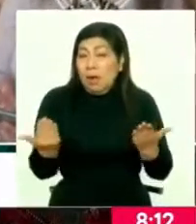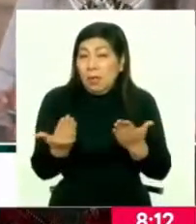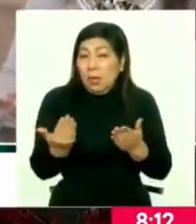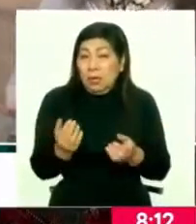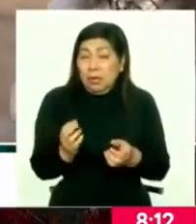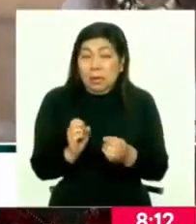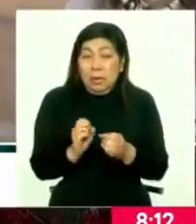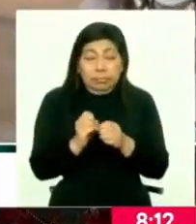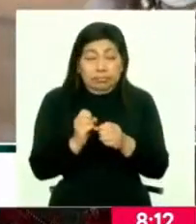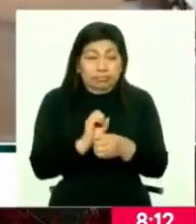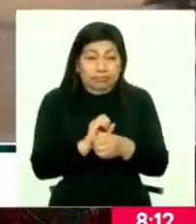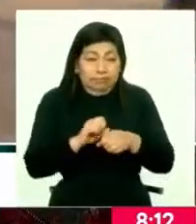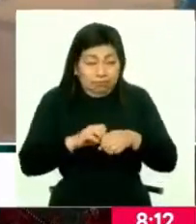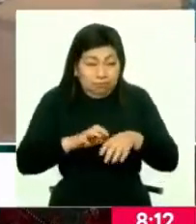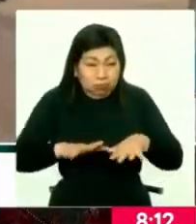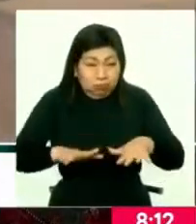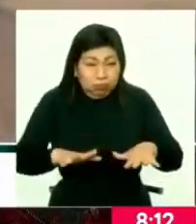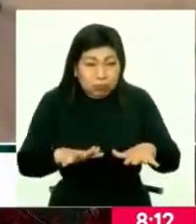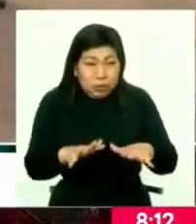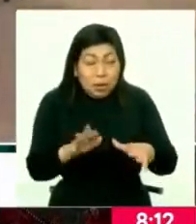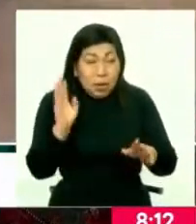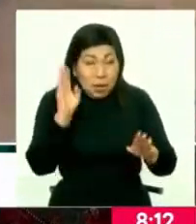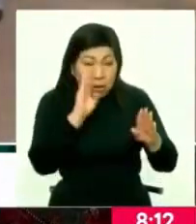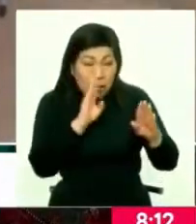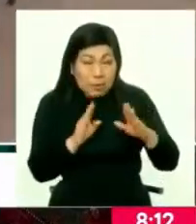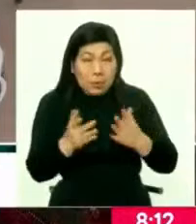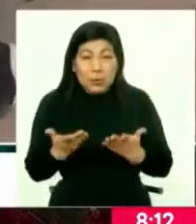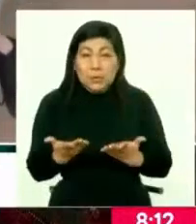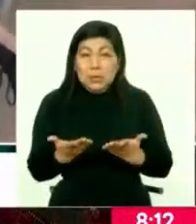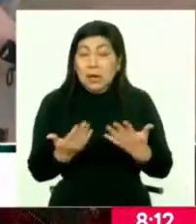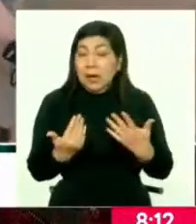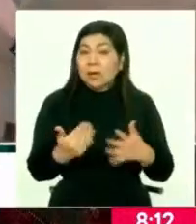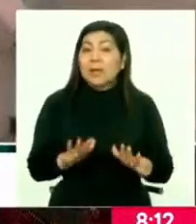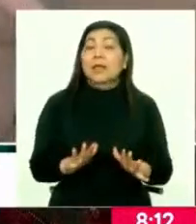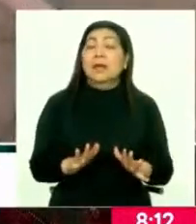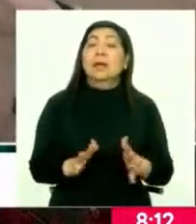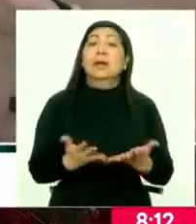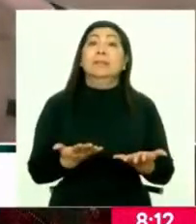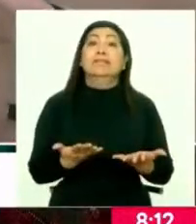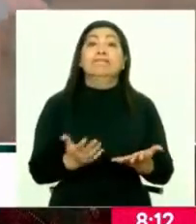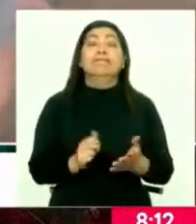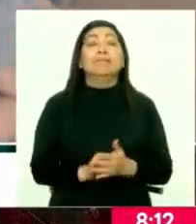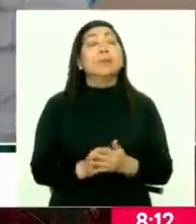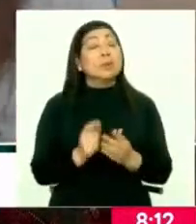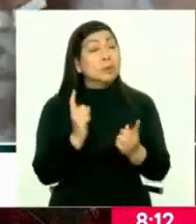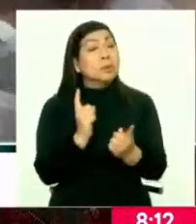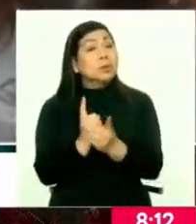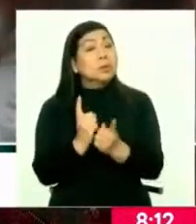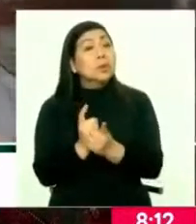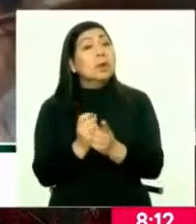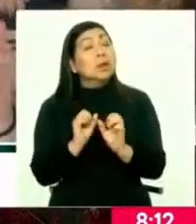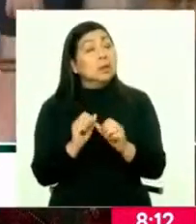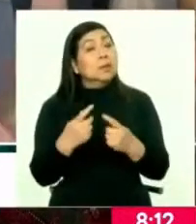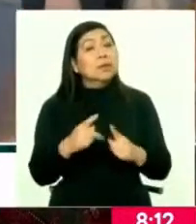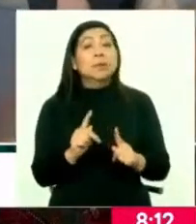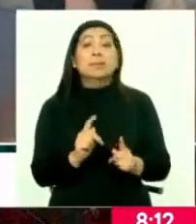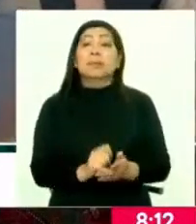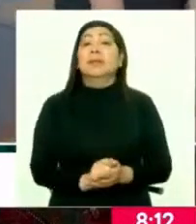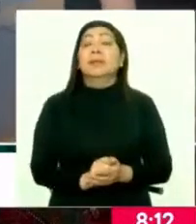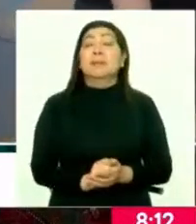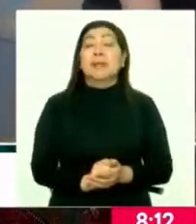la pandemia dejaría de ser ya una preocupación? Es decir, ya logramos encontrar un mecanismo que nos